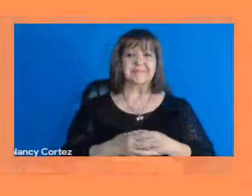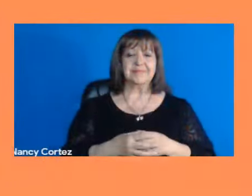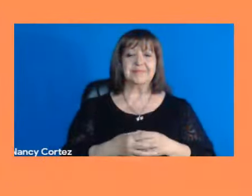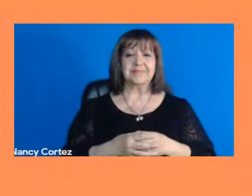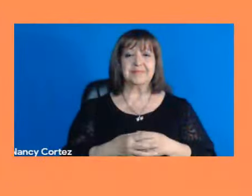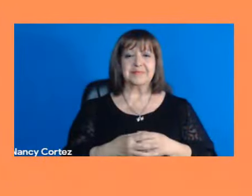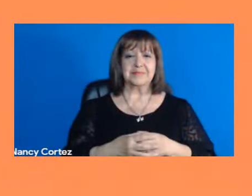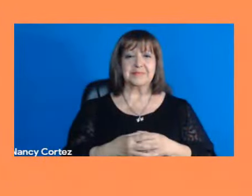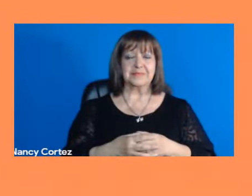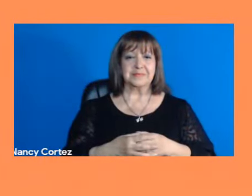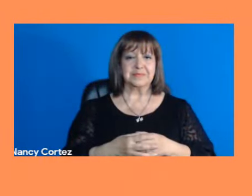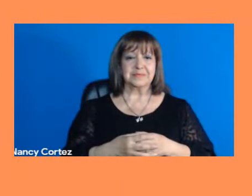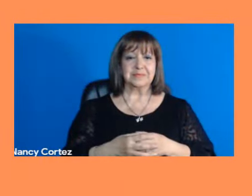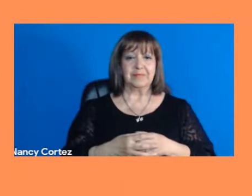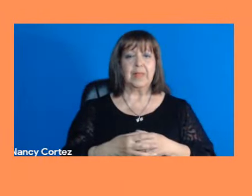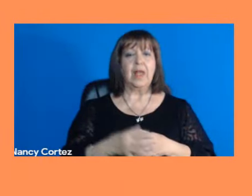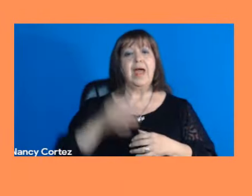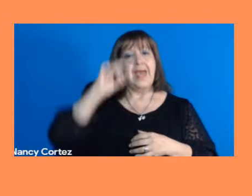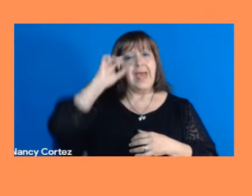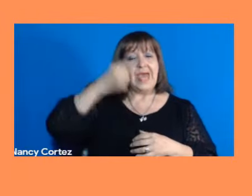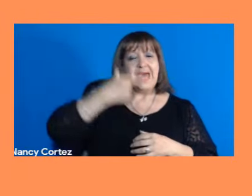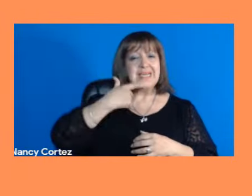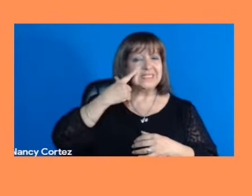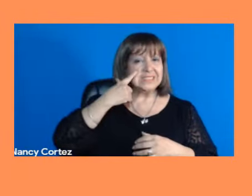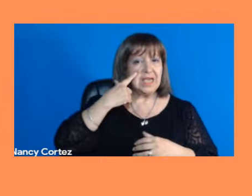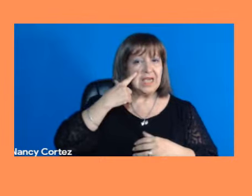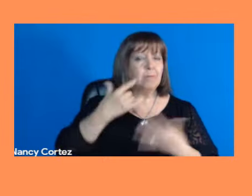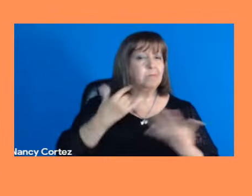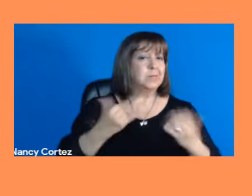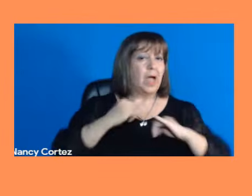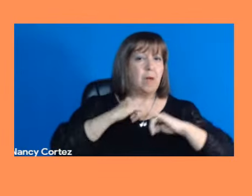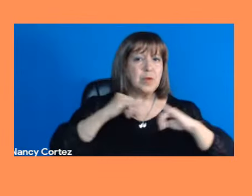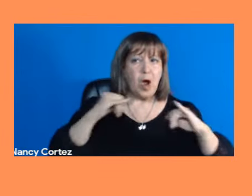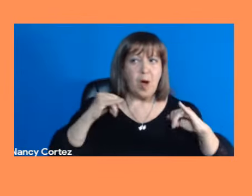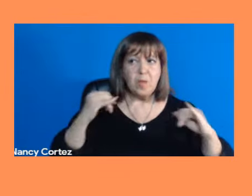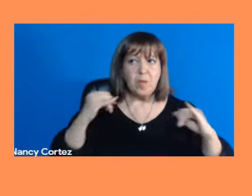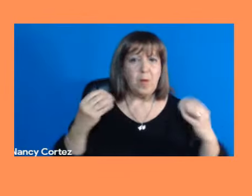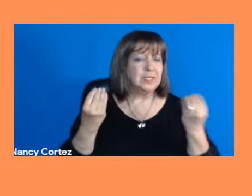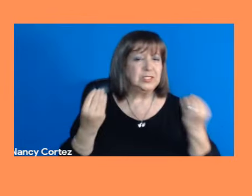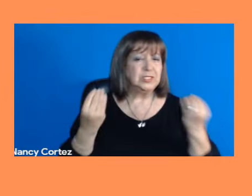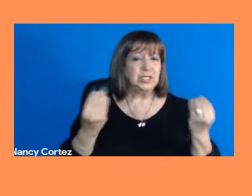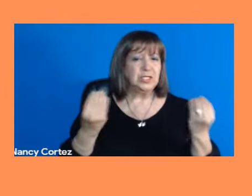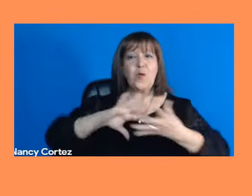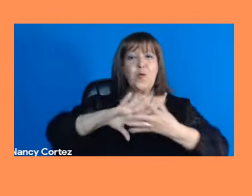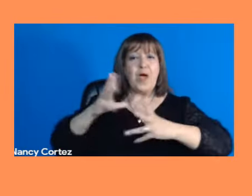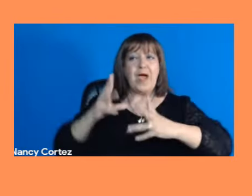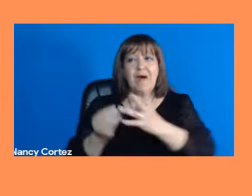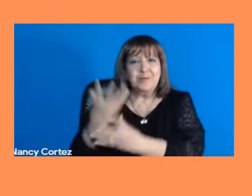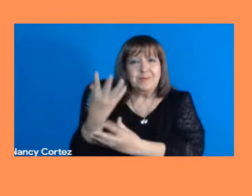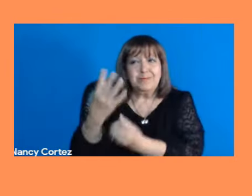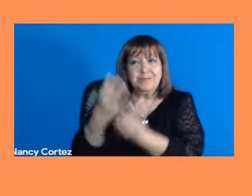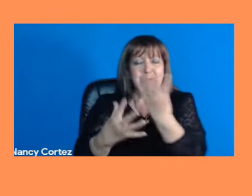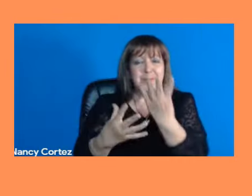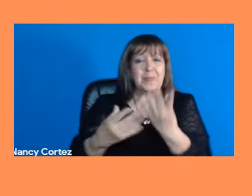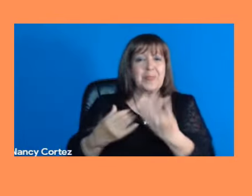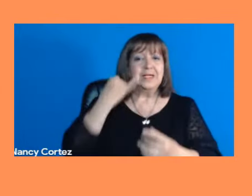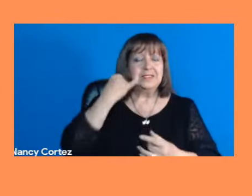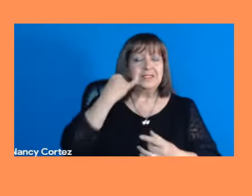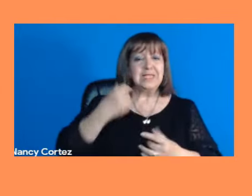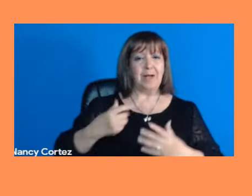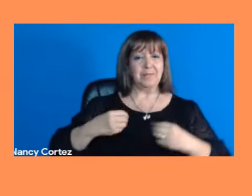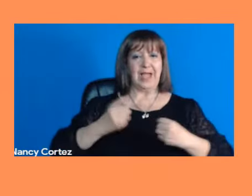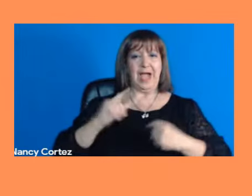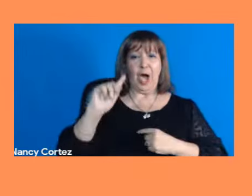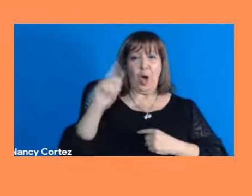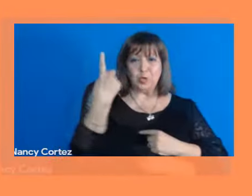La ESI promueve la autonomía de las nuevas generaciones. La autonomía progresiva es un principio que habilita las decisiones